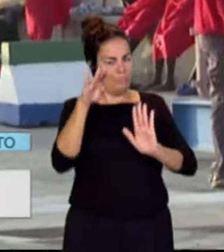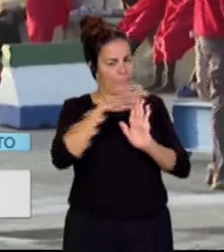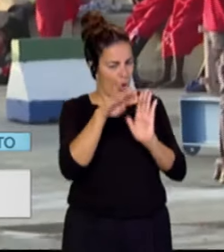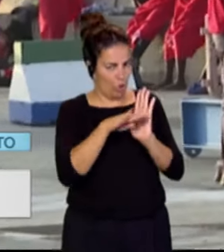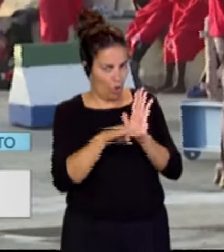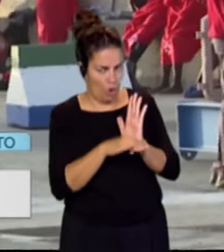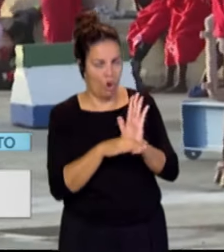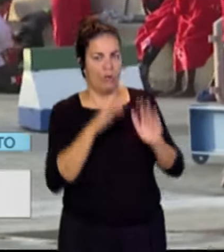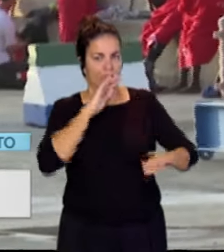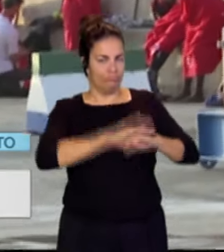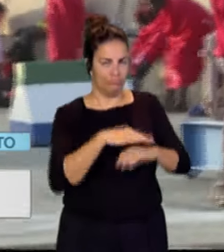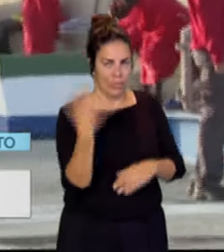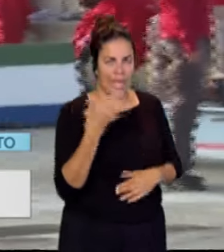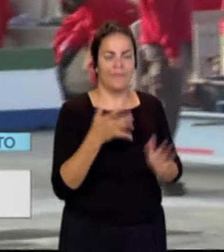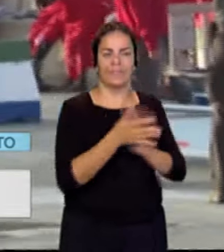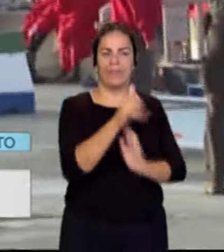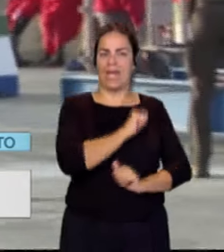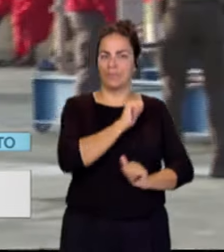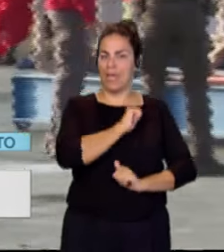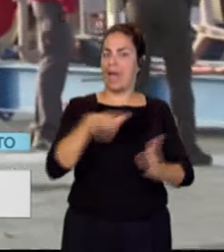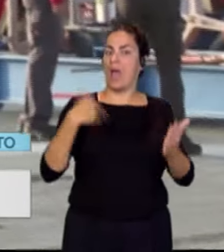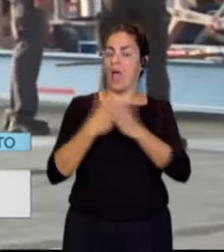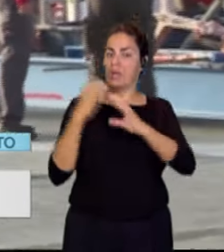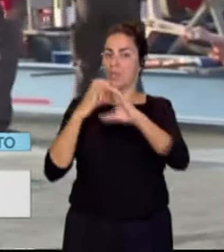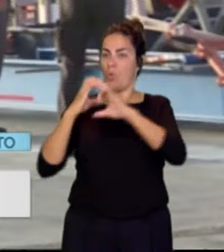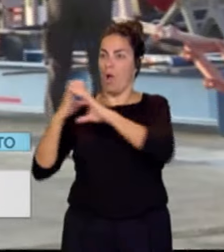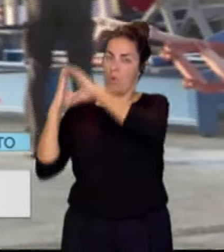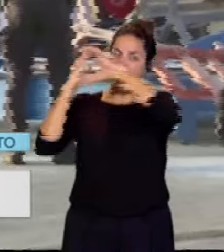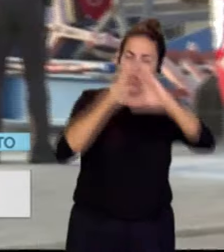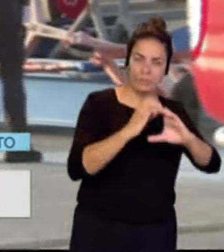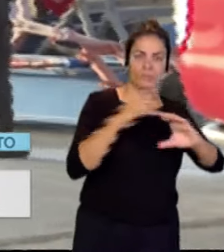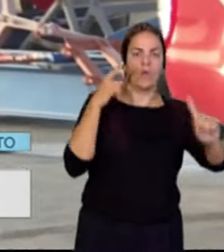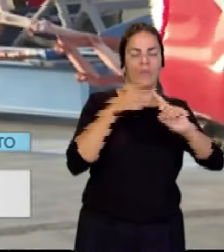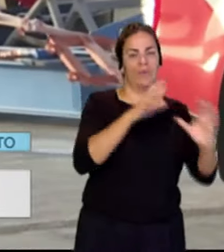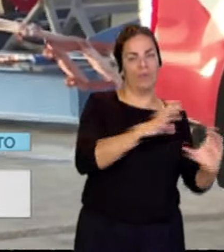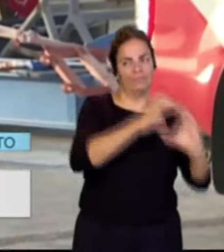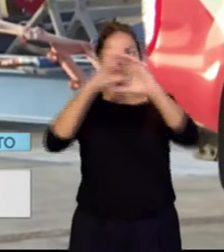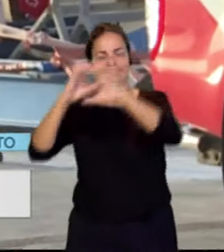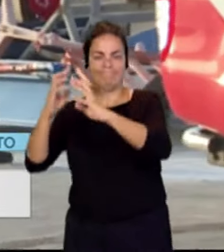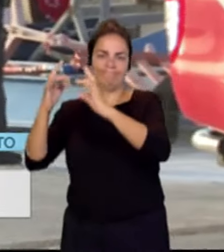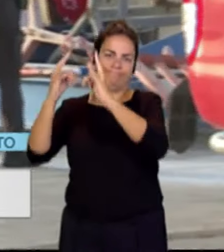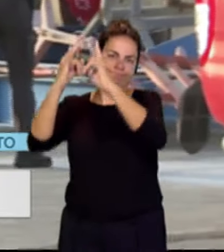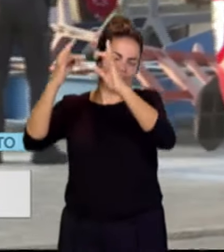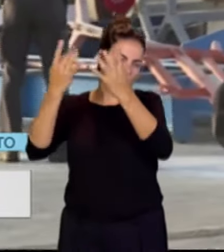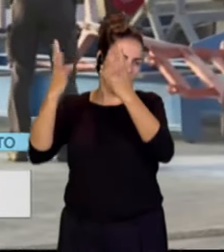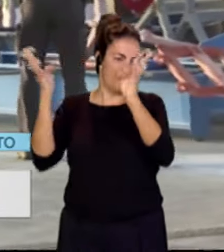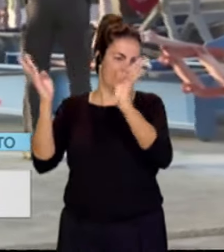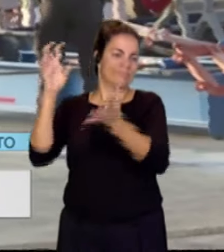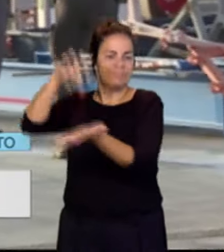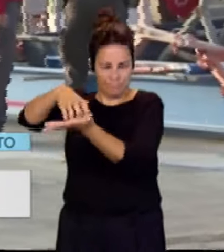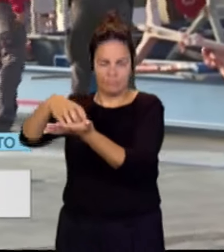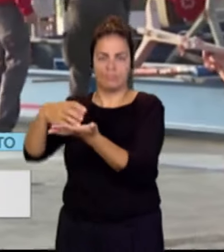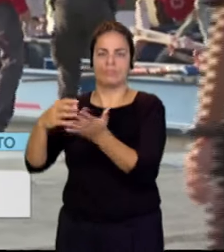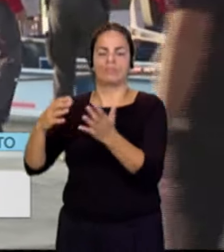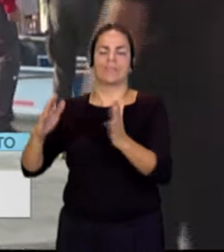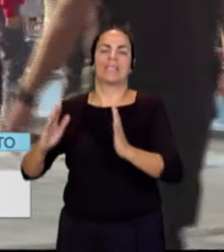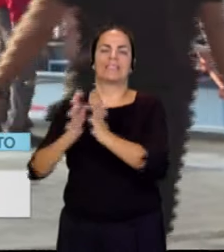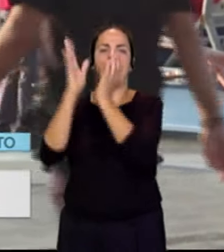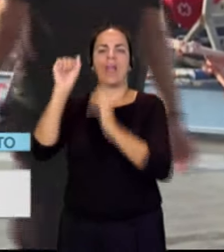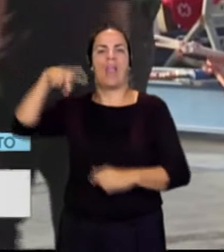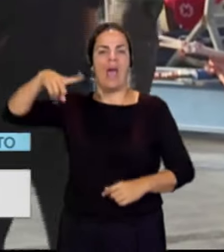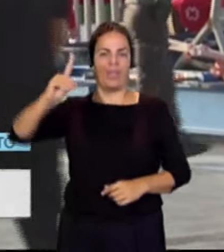llegue también e el servicio de guaguas para que los lleven hasta el cate de San Andrés pues muchísimas gracias por esa información de última hora